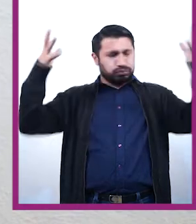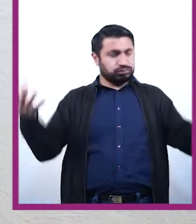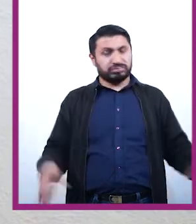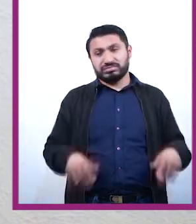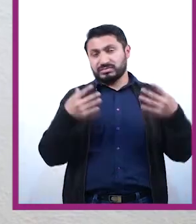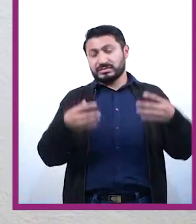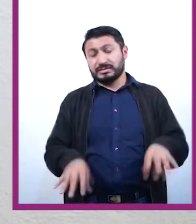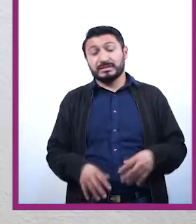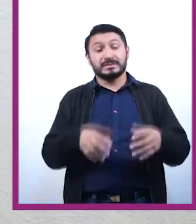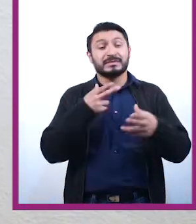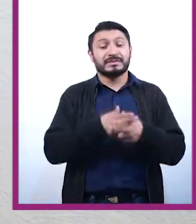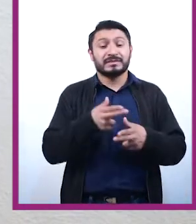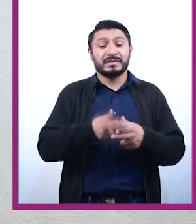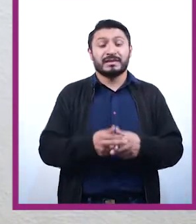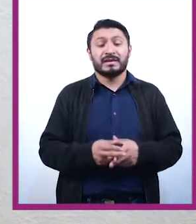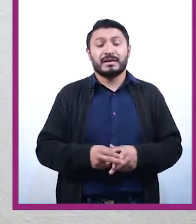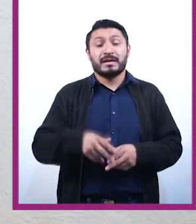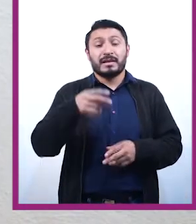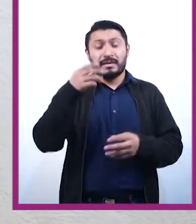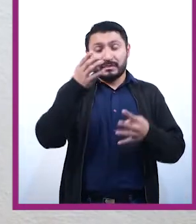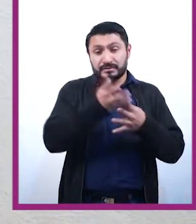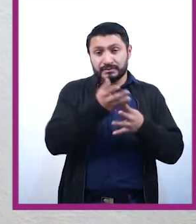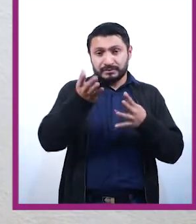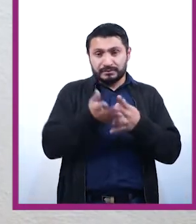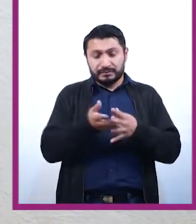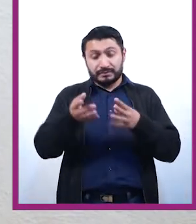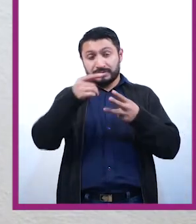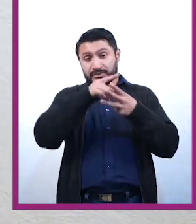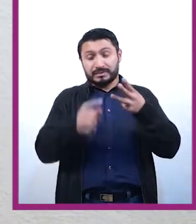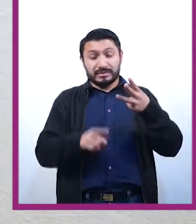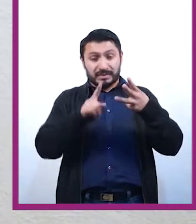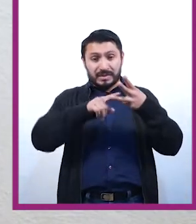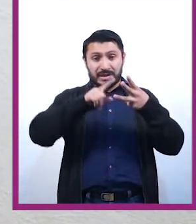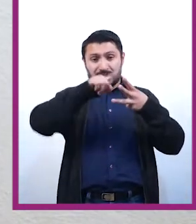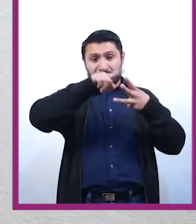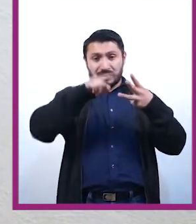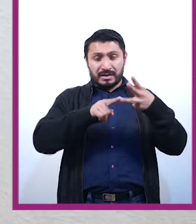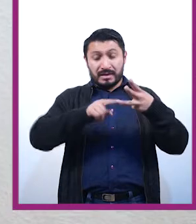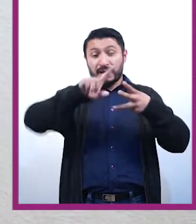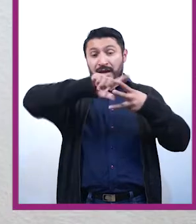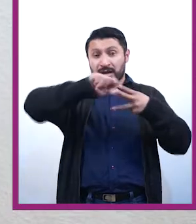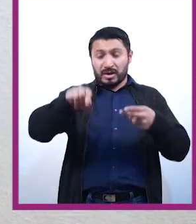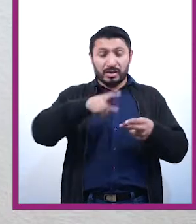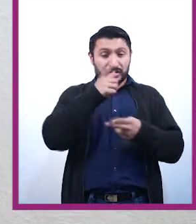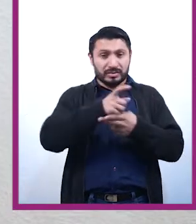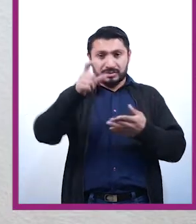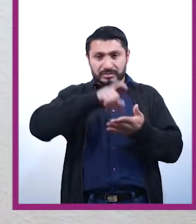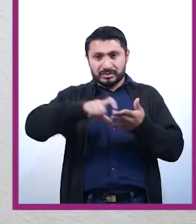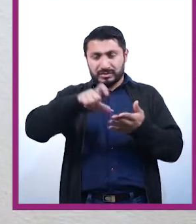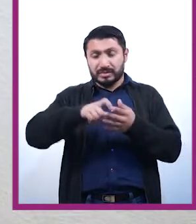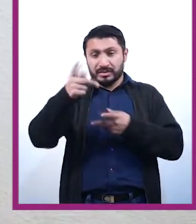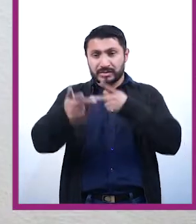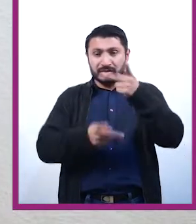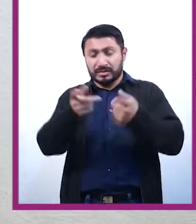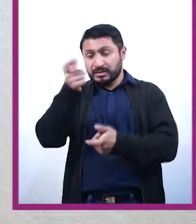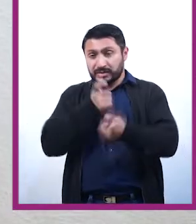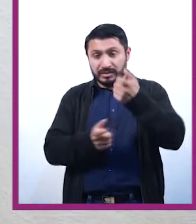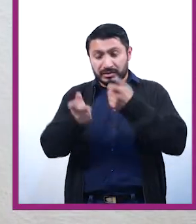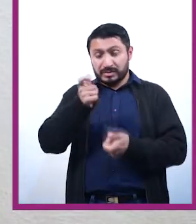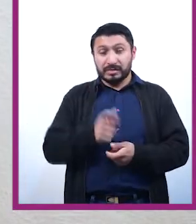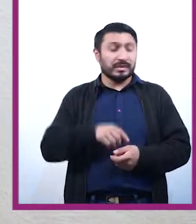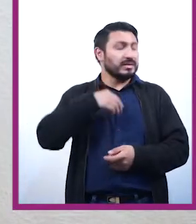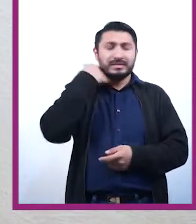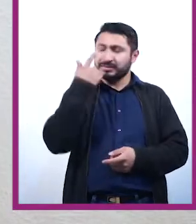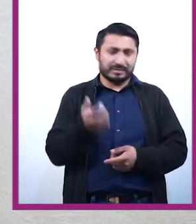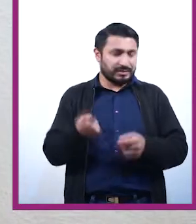inexorable, a tal grado que 2/3 partes de las acciones de Wall Street se compraban con dinero prestado. Nadie